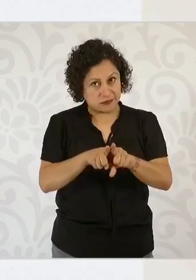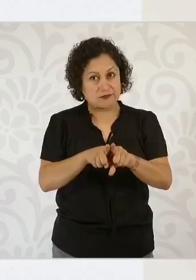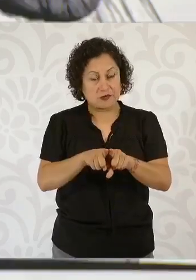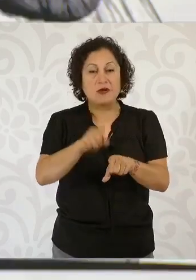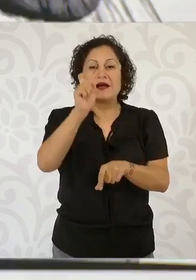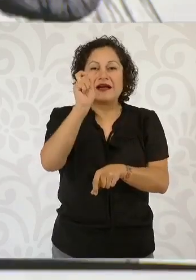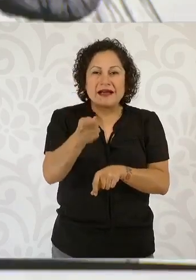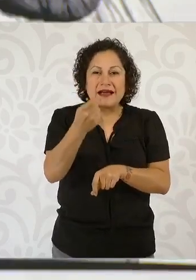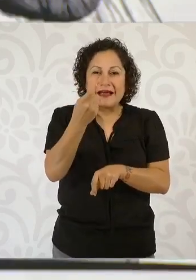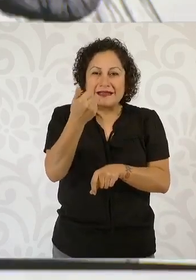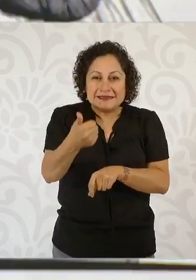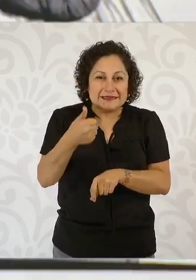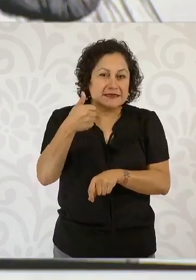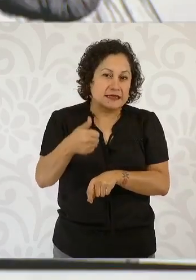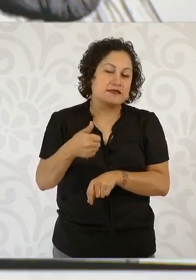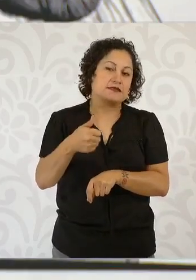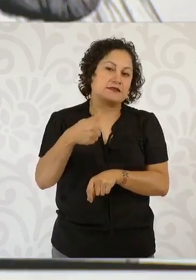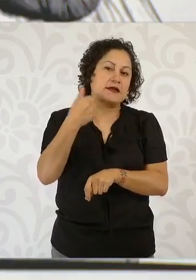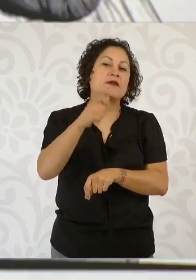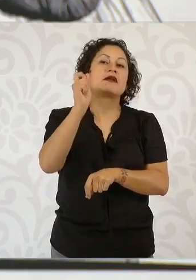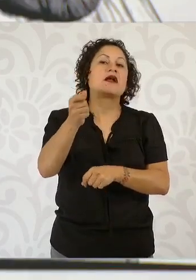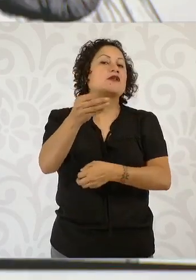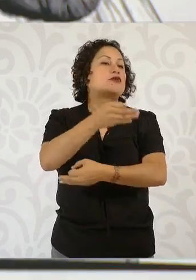todo el país se haga la misma rutina.